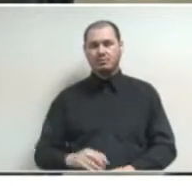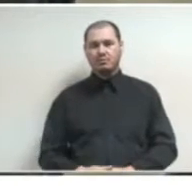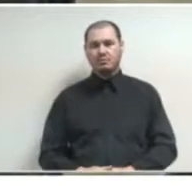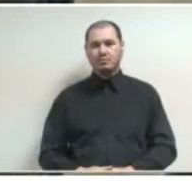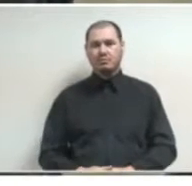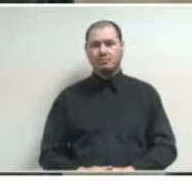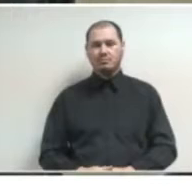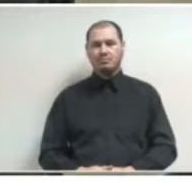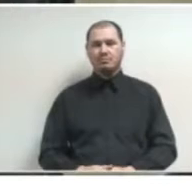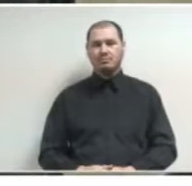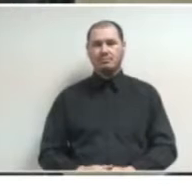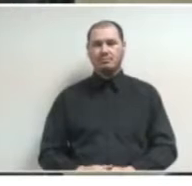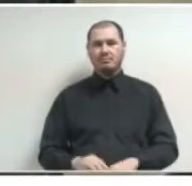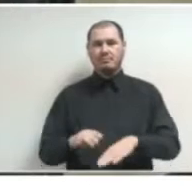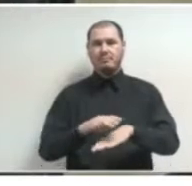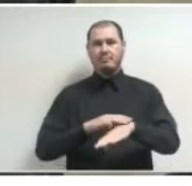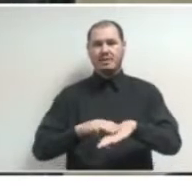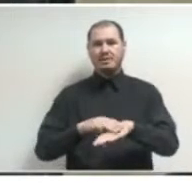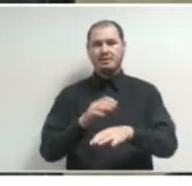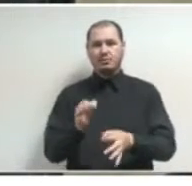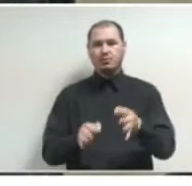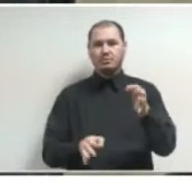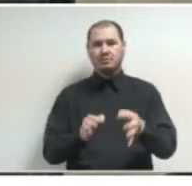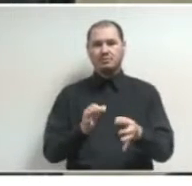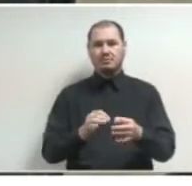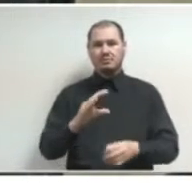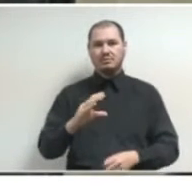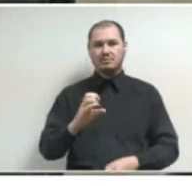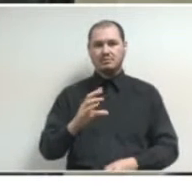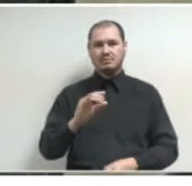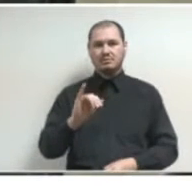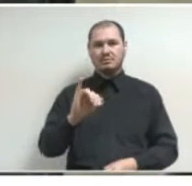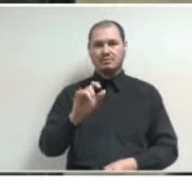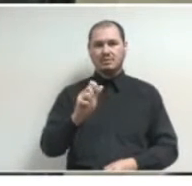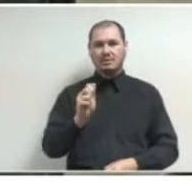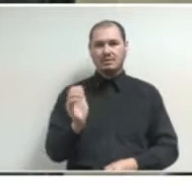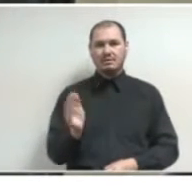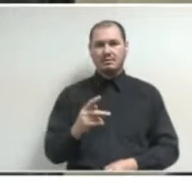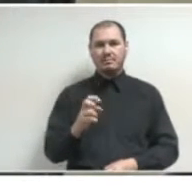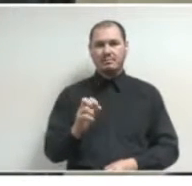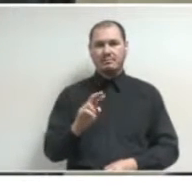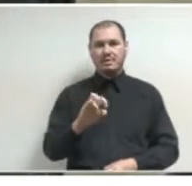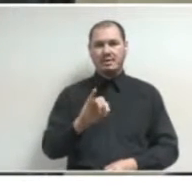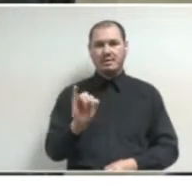Cecilia Pérez, o Burucaba de Cue, como Marandú, ojina, cierre epidemiológico,